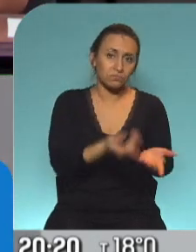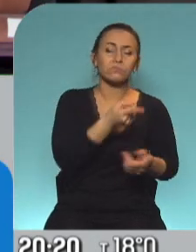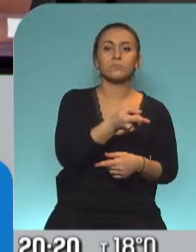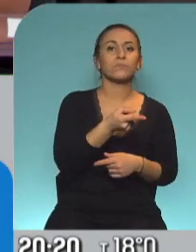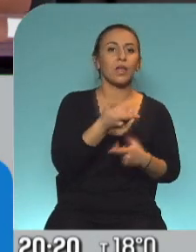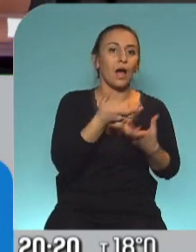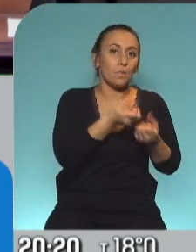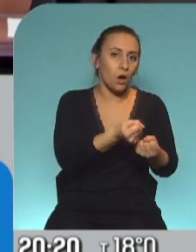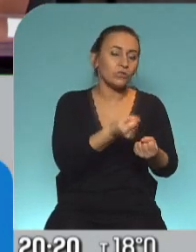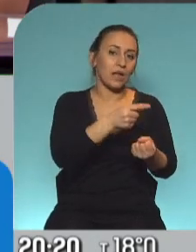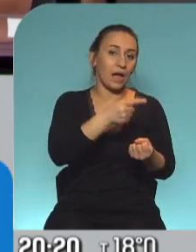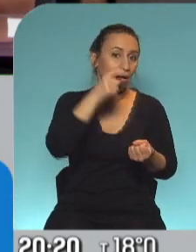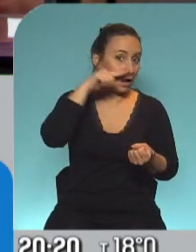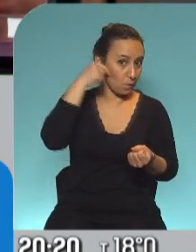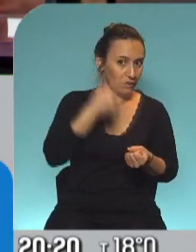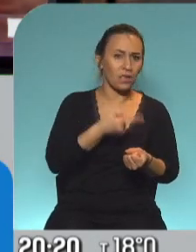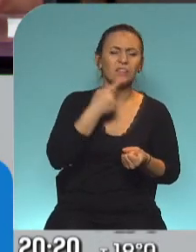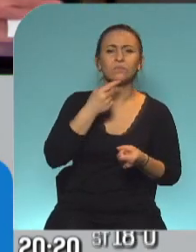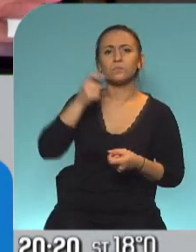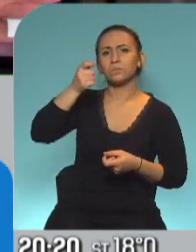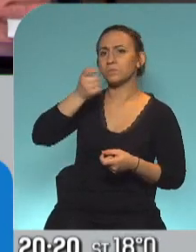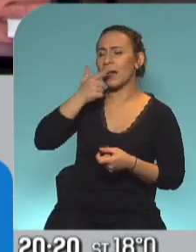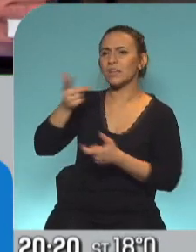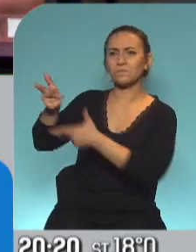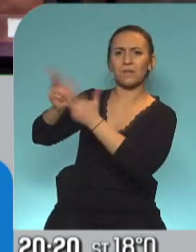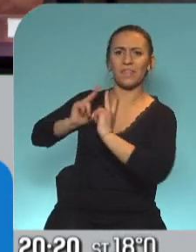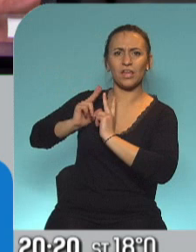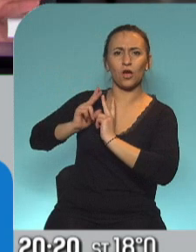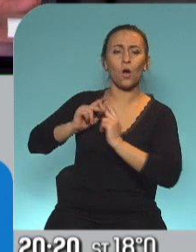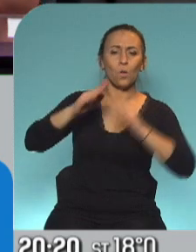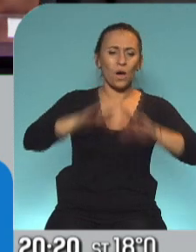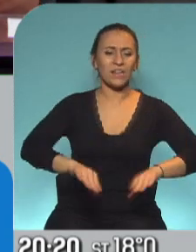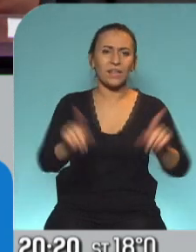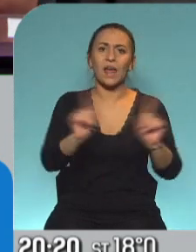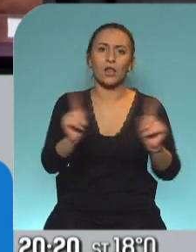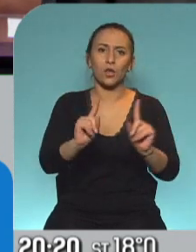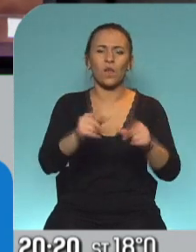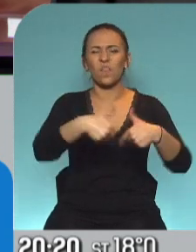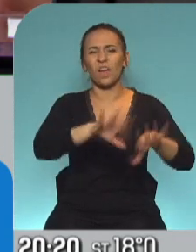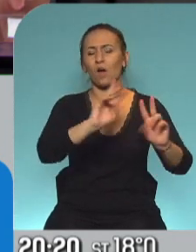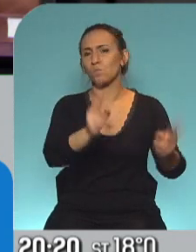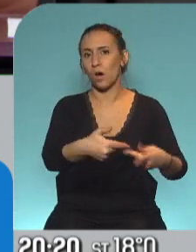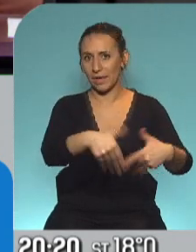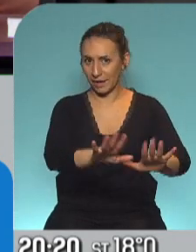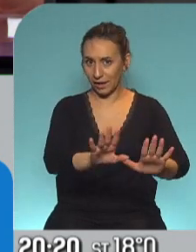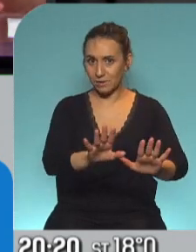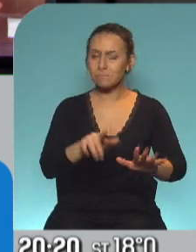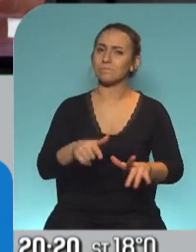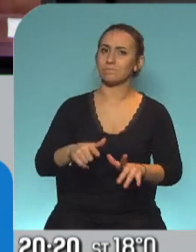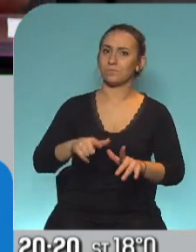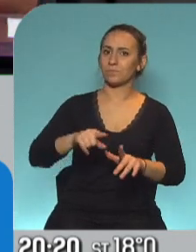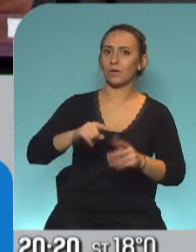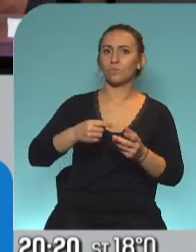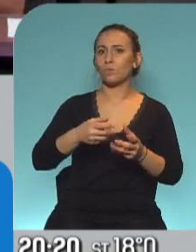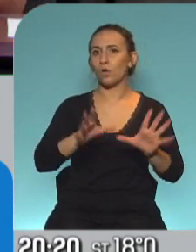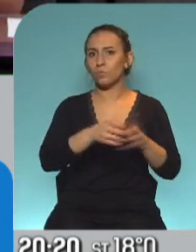conversación que no se sabía. Dice que Macri le dijo, no hagas cuarentena y que muera el que tenga que morir. Esto generó una serie de repercusiones en todo el arco